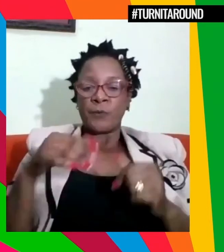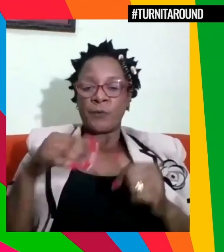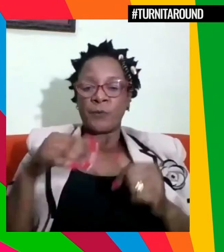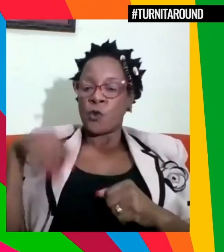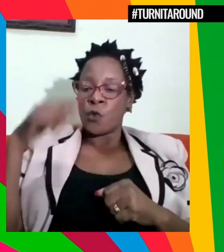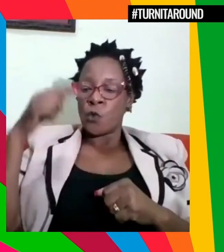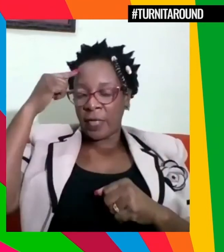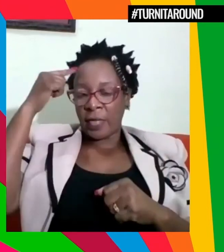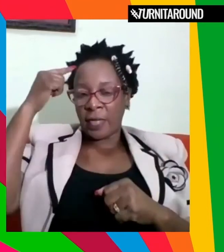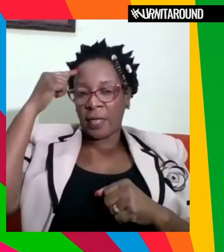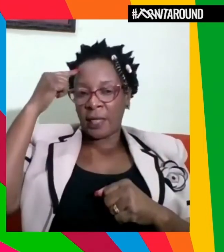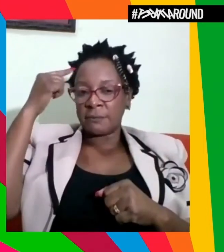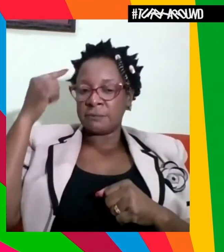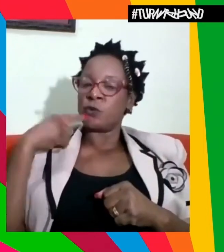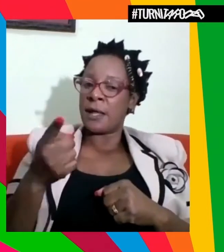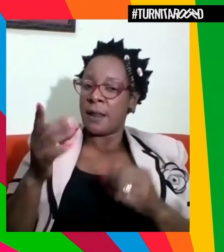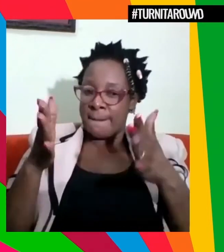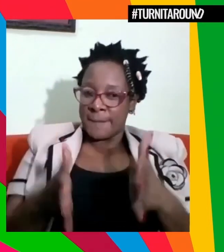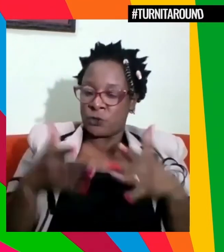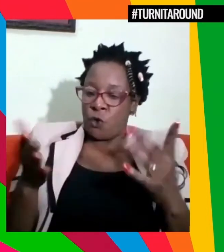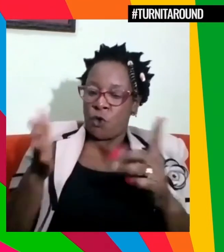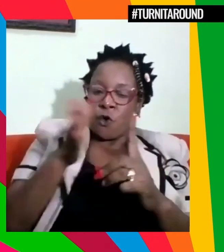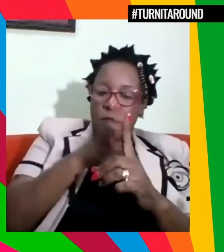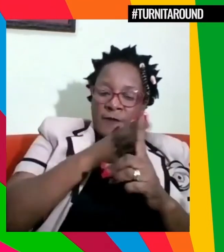para convencerles de lo contrario?